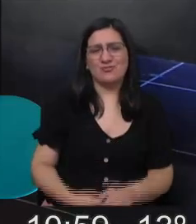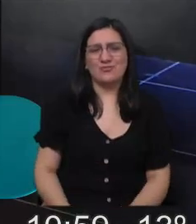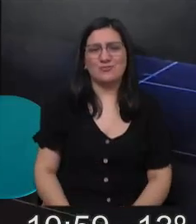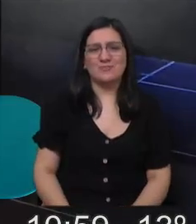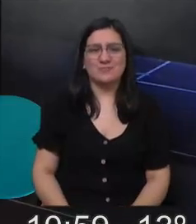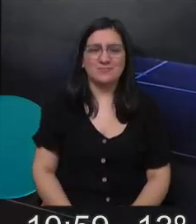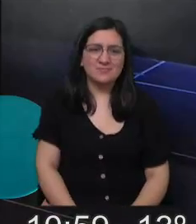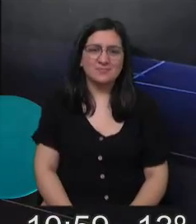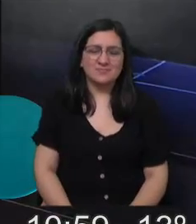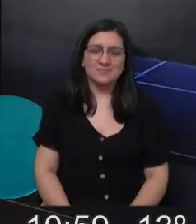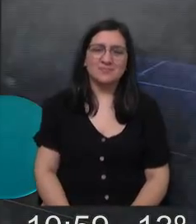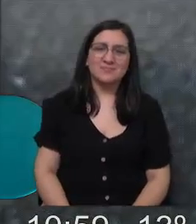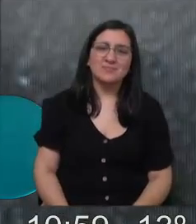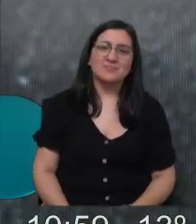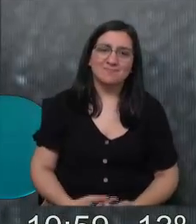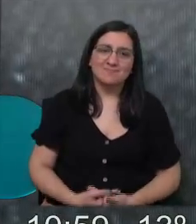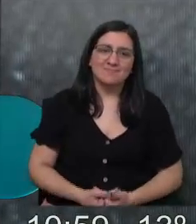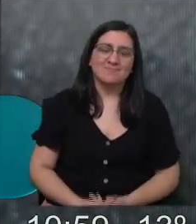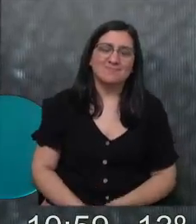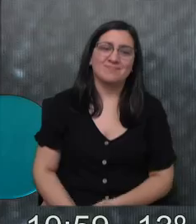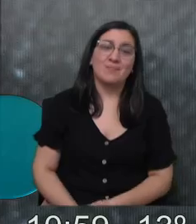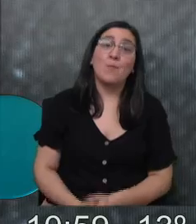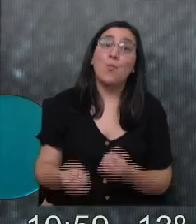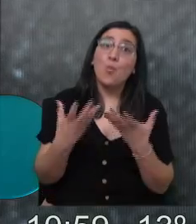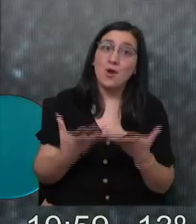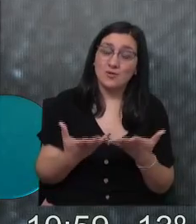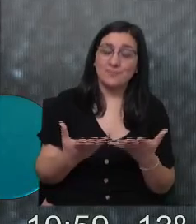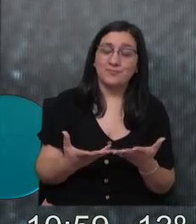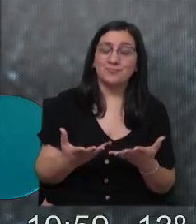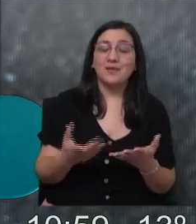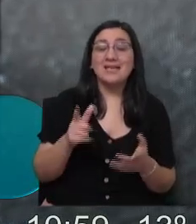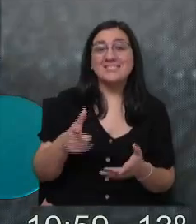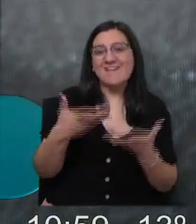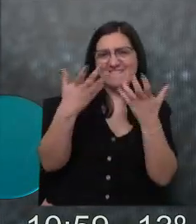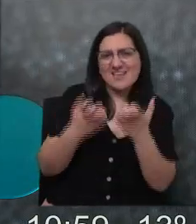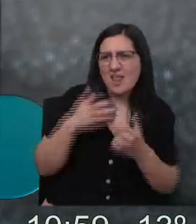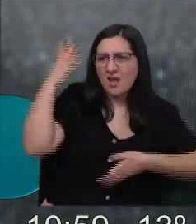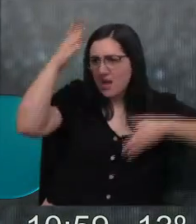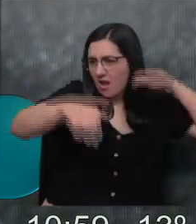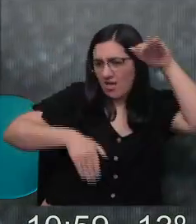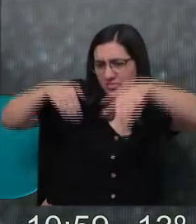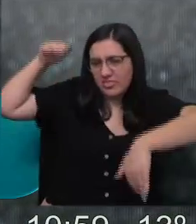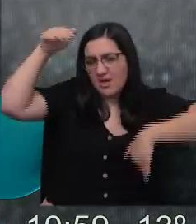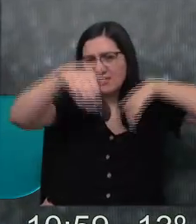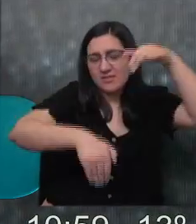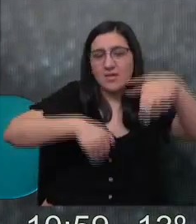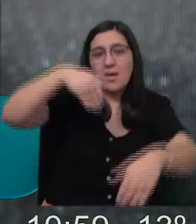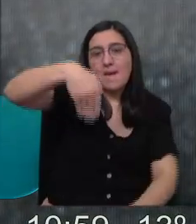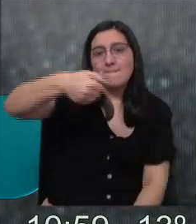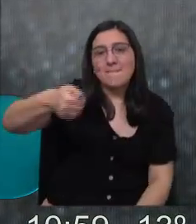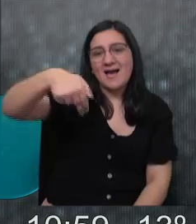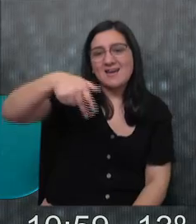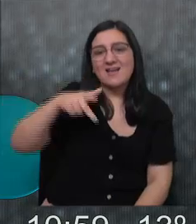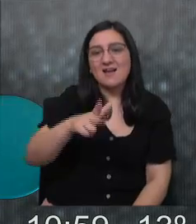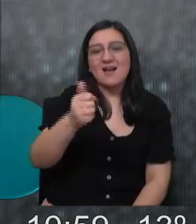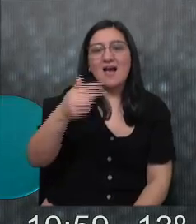niñas necesitan y se están quedando también en sus casas. Bueno, la cuestión es que ella quería nadar desde el bajo de Manhattan hasta Sandy Hook.